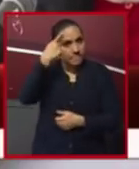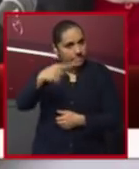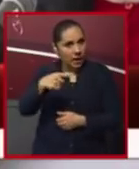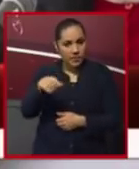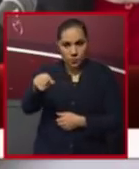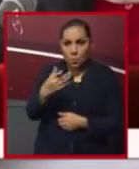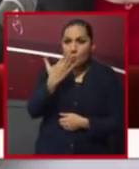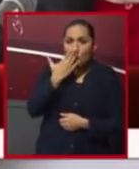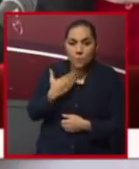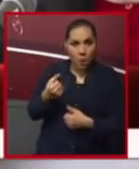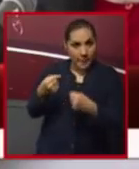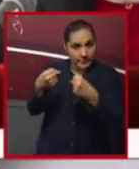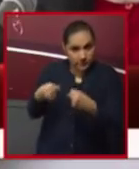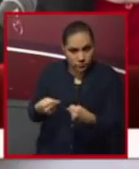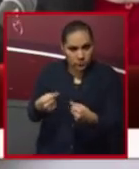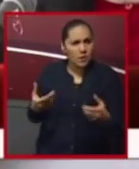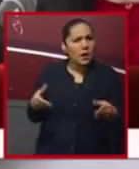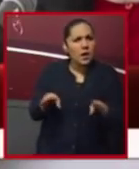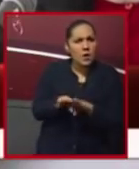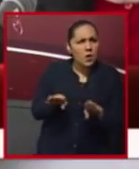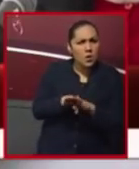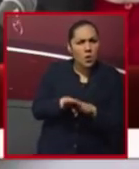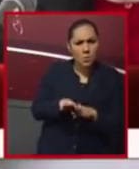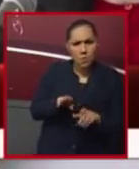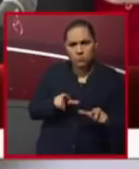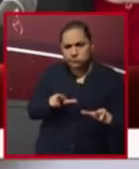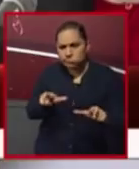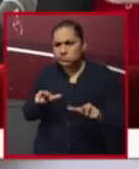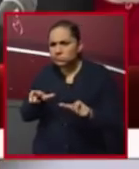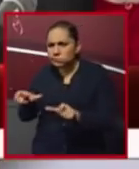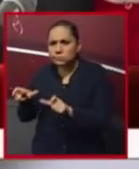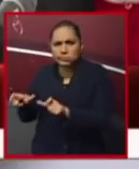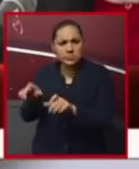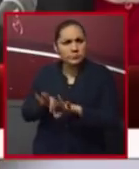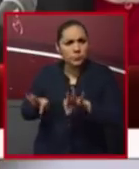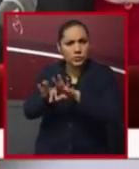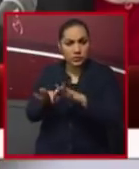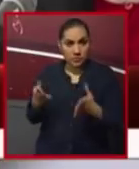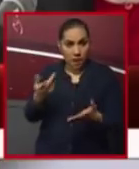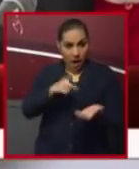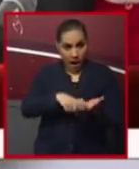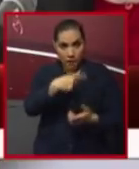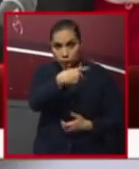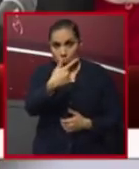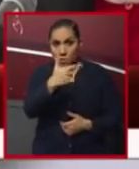inseguridad sería la suspensión o restricción de garantías.